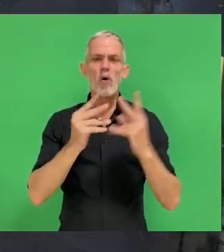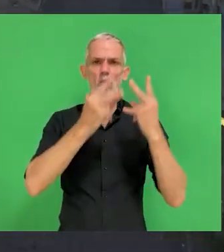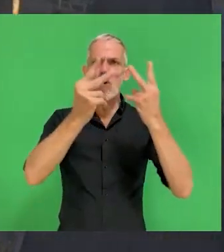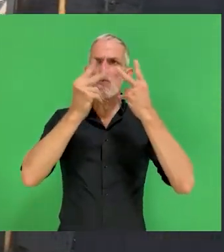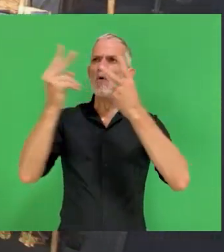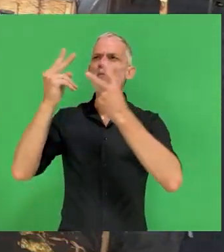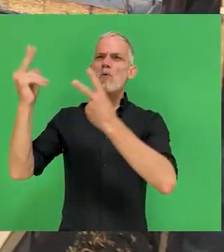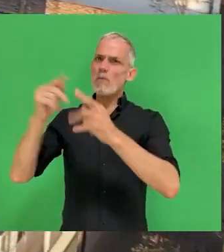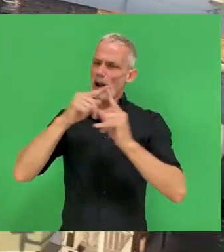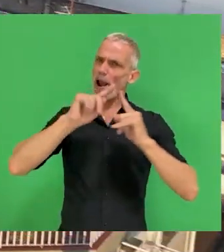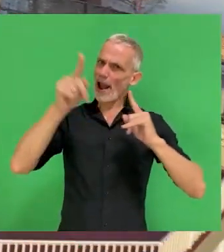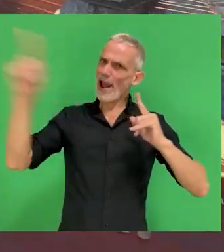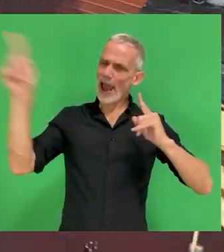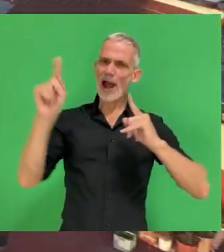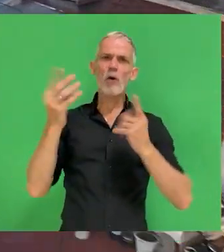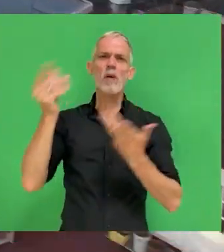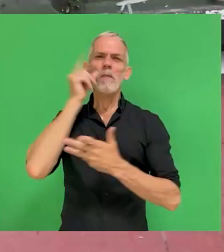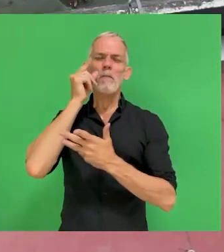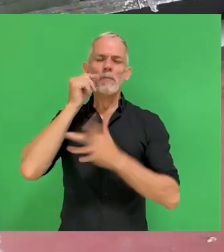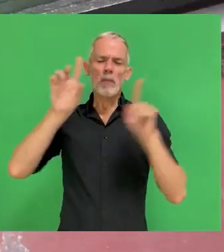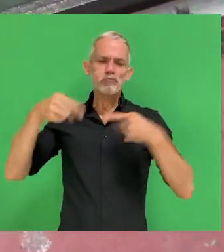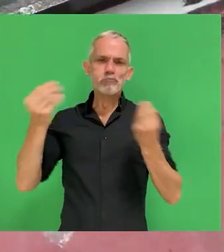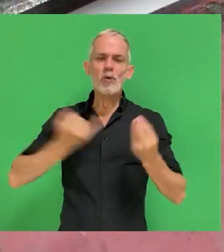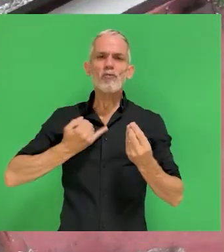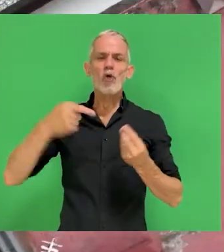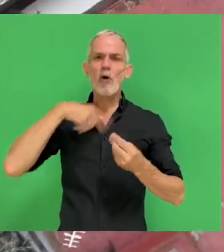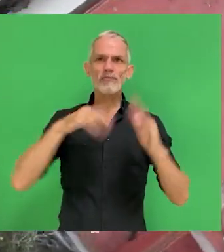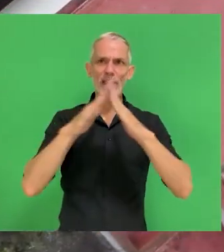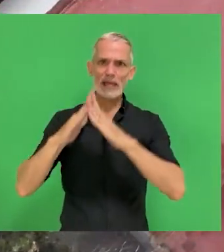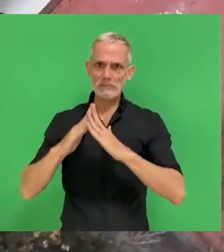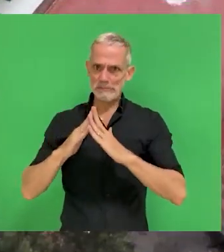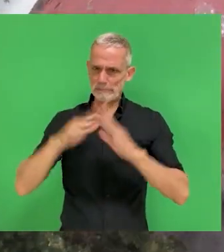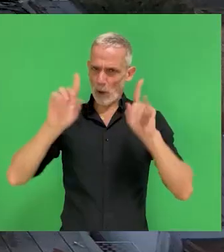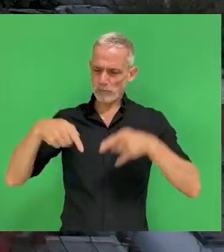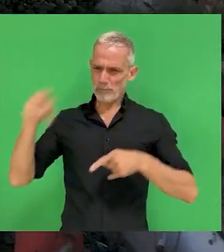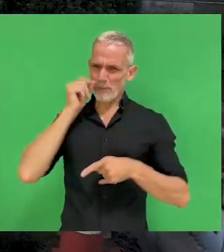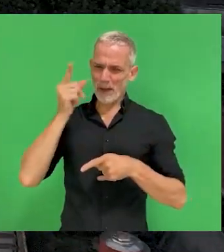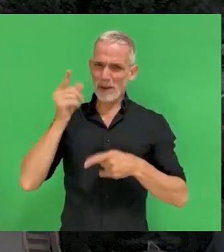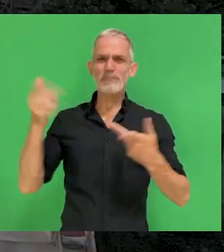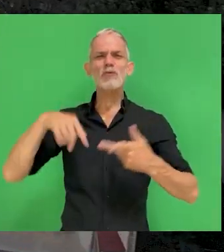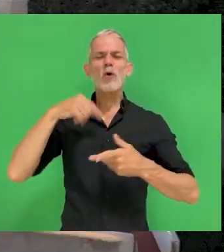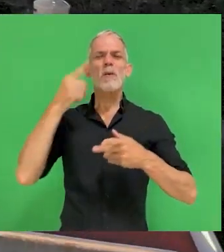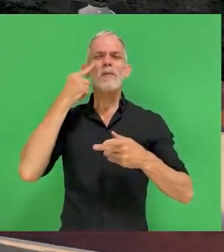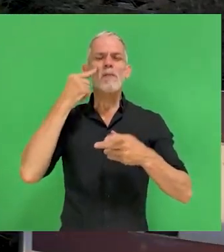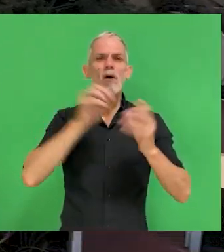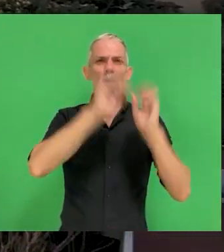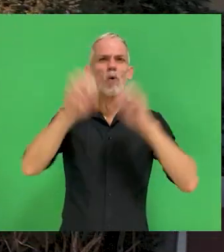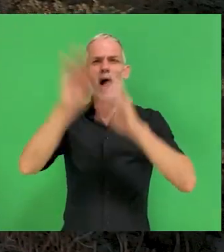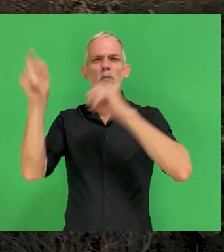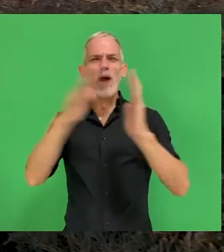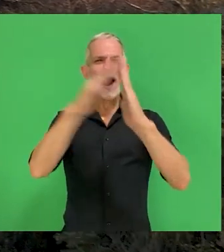medio largo porque mi papá no sabía dónde vivíamos nosotros. Nosotros vivíamos en diferentes